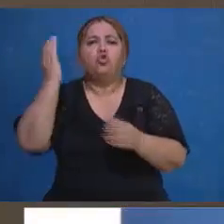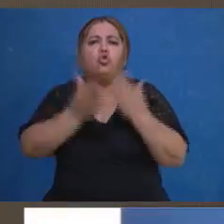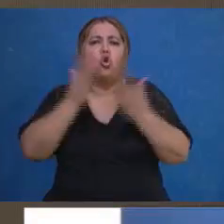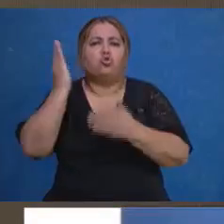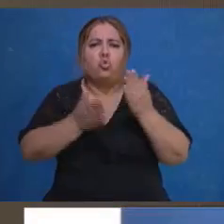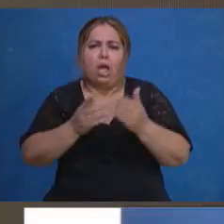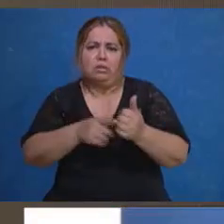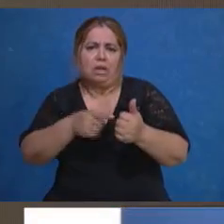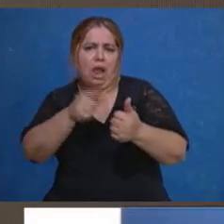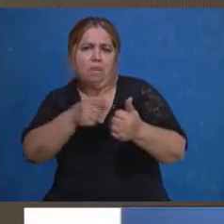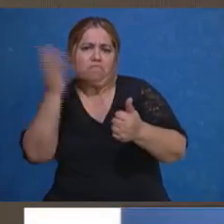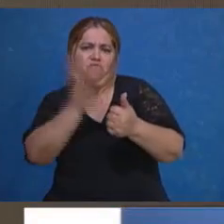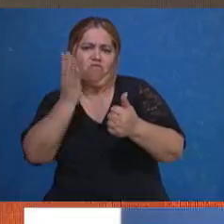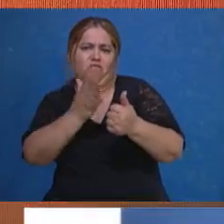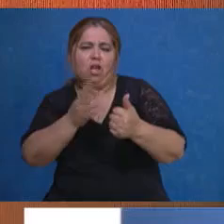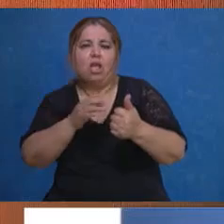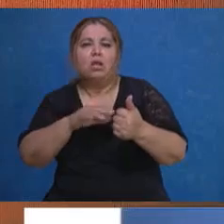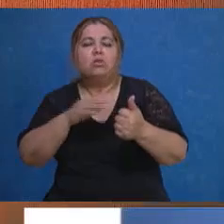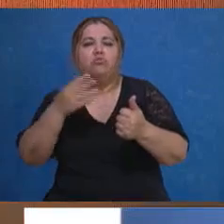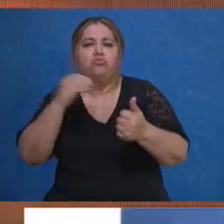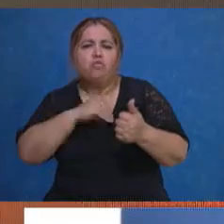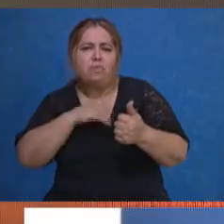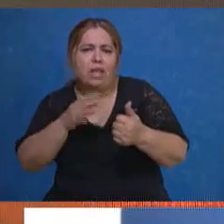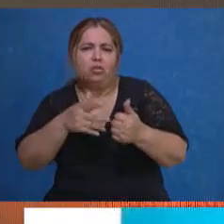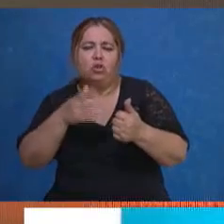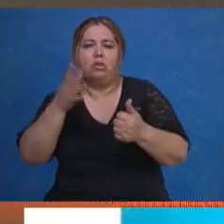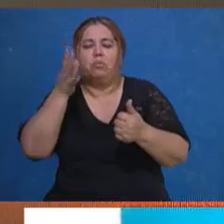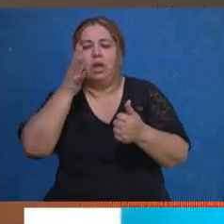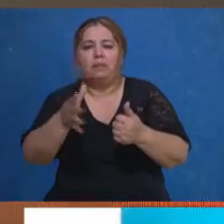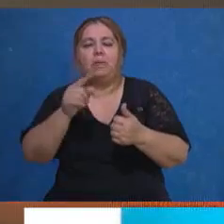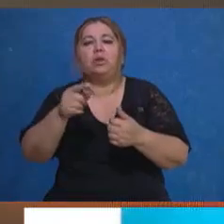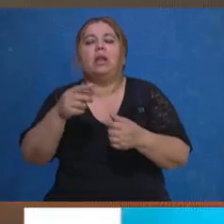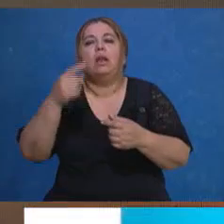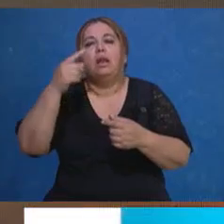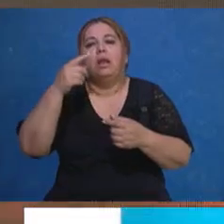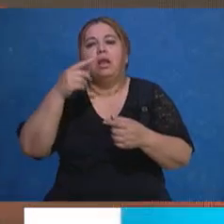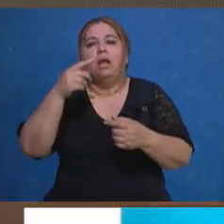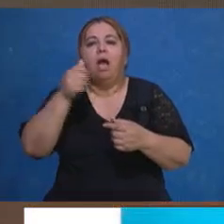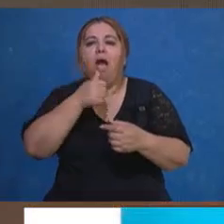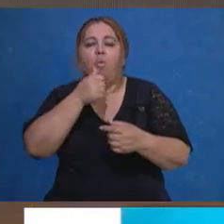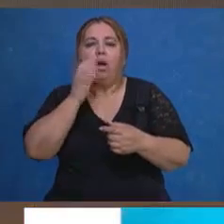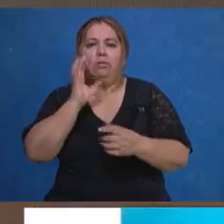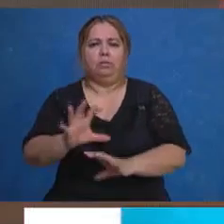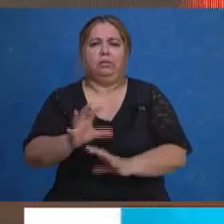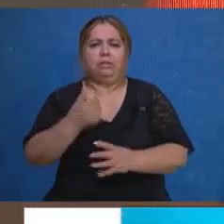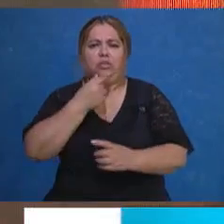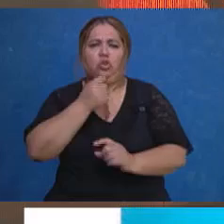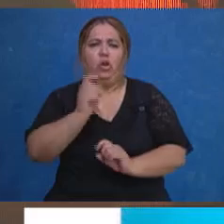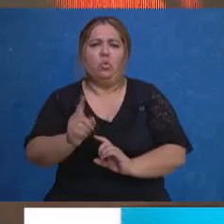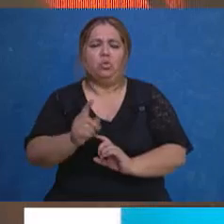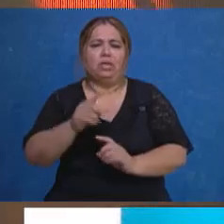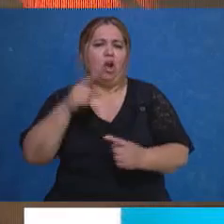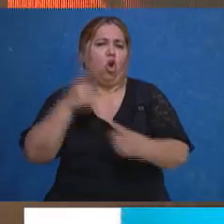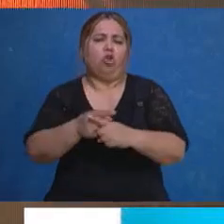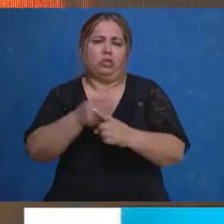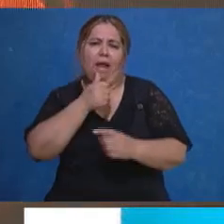corpus que quizás para muchos se puede llegar a prestar o puede llegar a rayar lo risible. Para los letrados